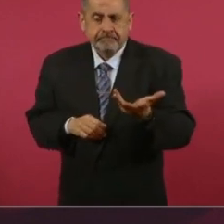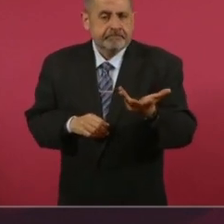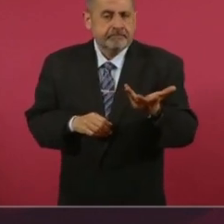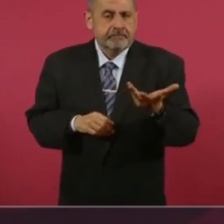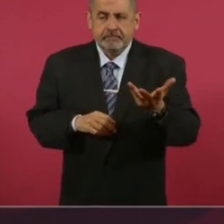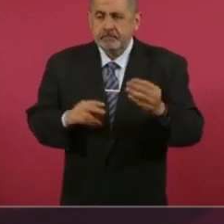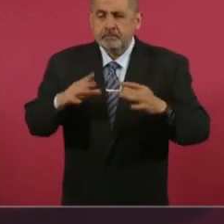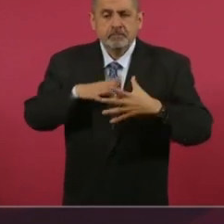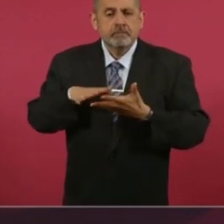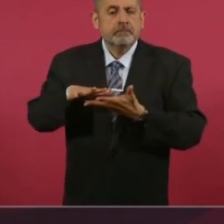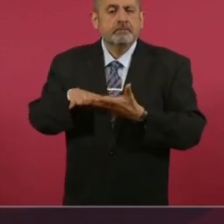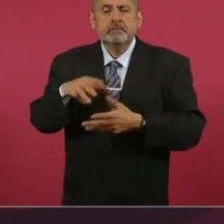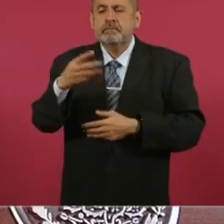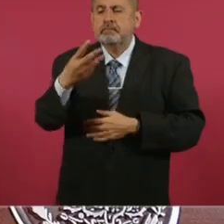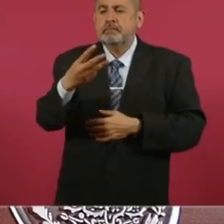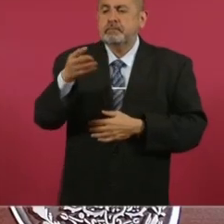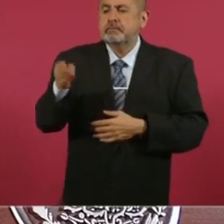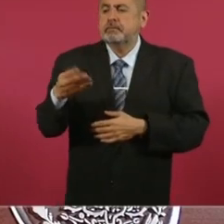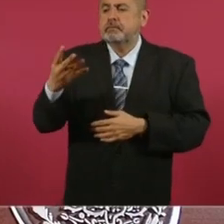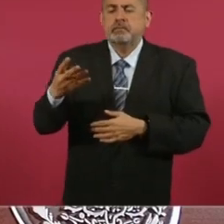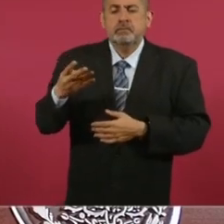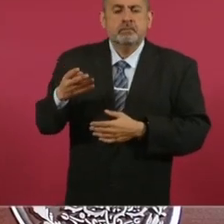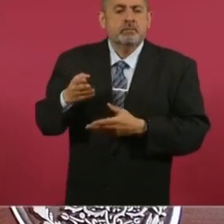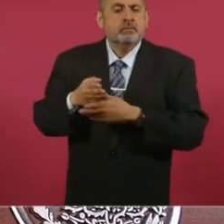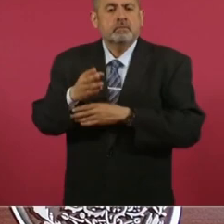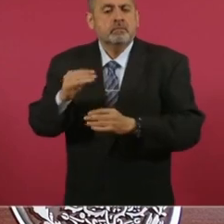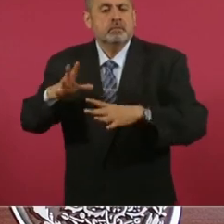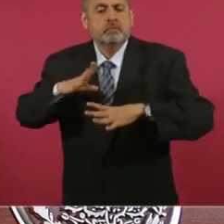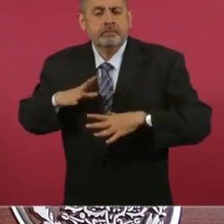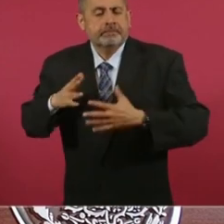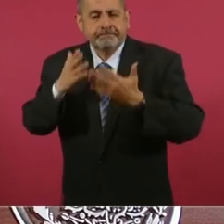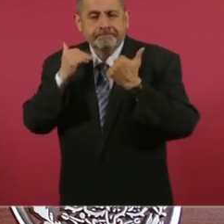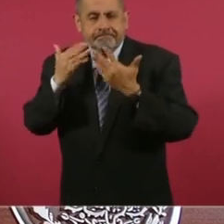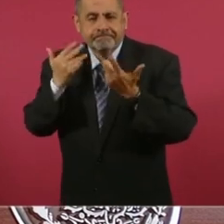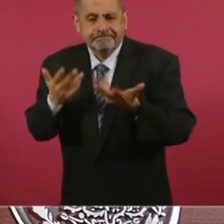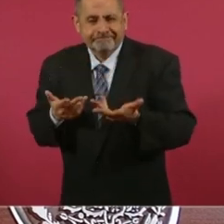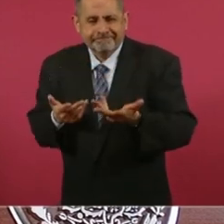Porque no se tiene mayoría calificada. Se tiene la mayoría, pero no calificada.